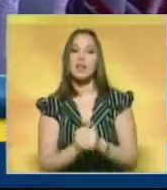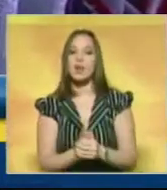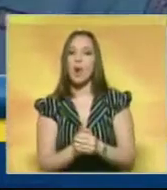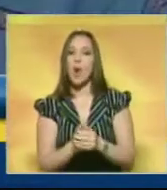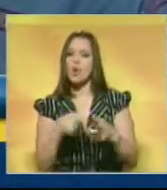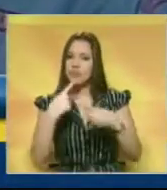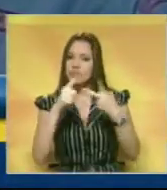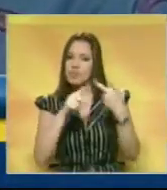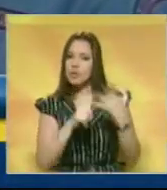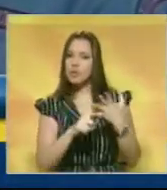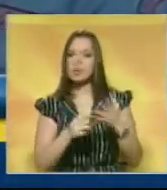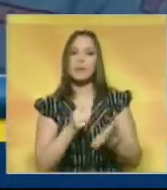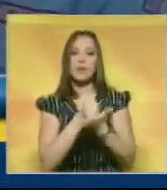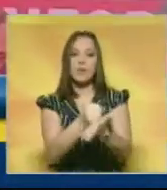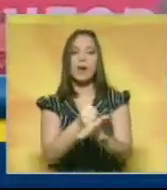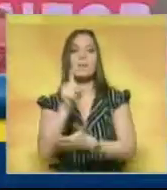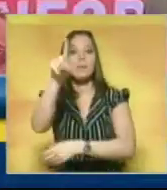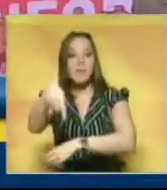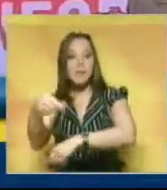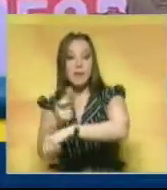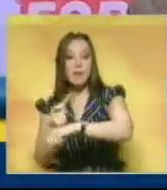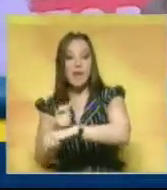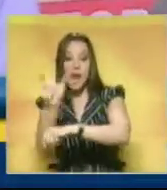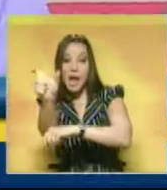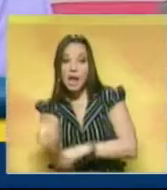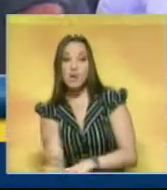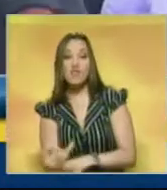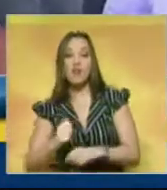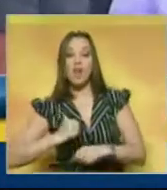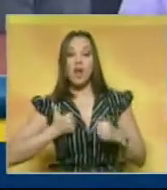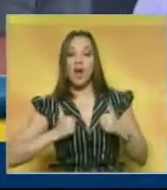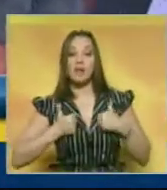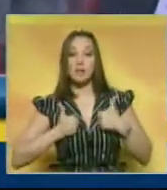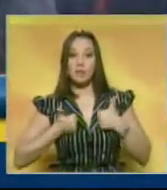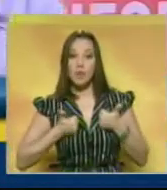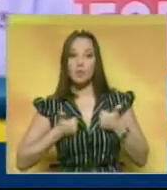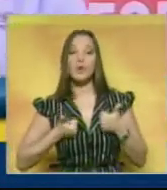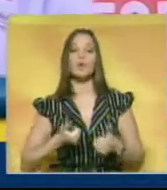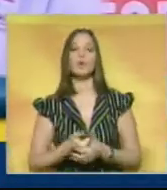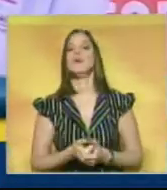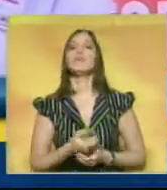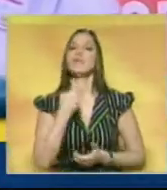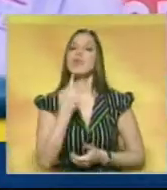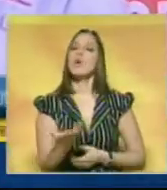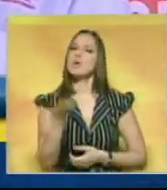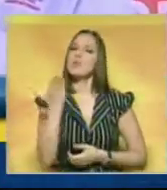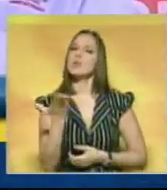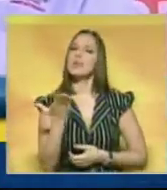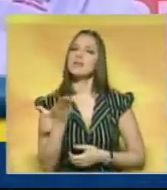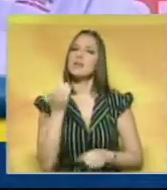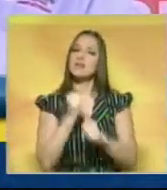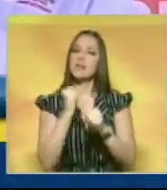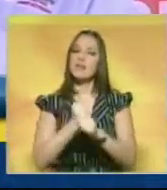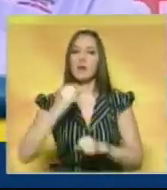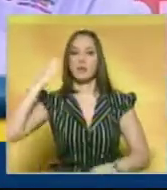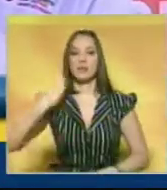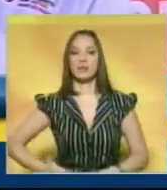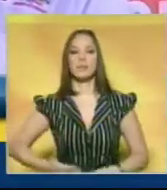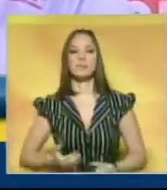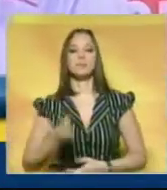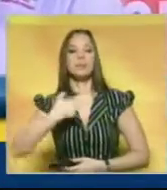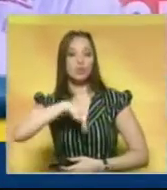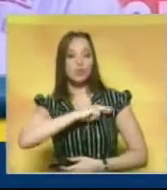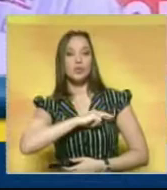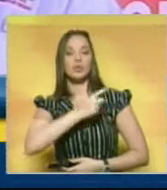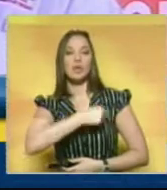Primero. Durante el acto, el gobernador del estado, Aristóbulo Isturiz, resaltó la importancia de las Fuerzas Armadas. Nosotros teníamos que avanzar en 4 cambios